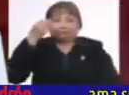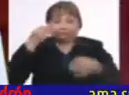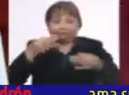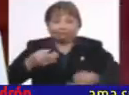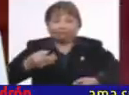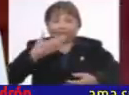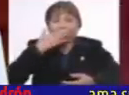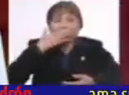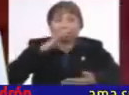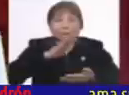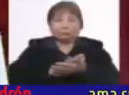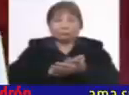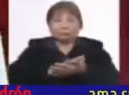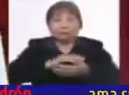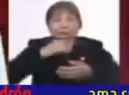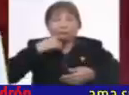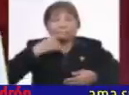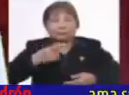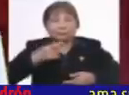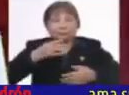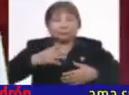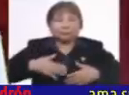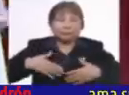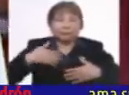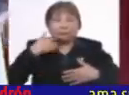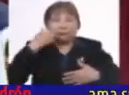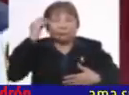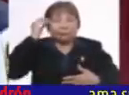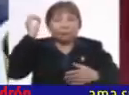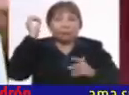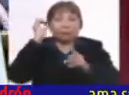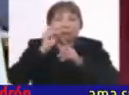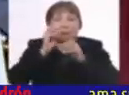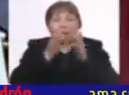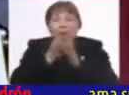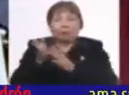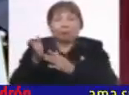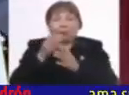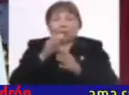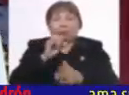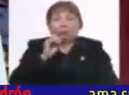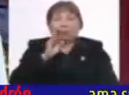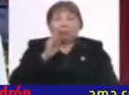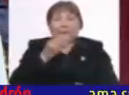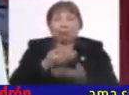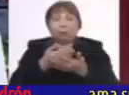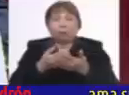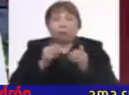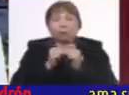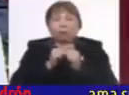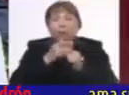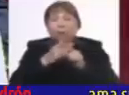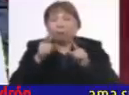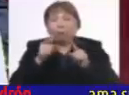a mal y eso inclusive puede ser una apreciación objetiva en un sentido y subjetivo en otro pero la decisión